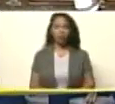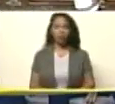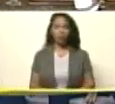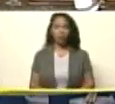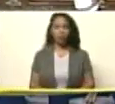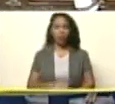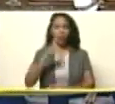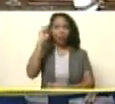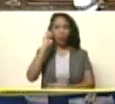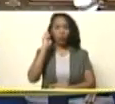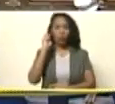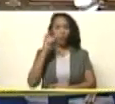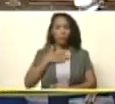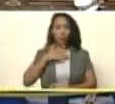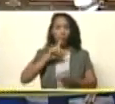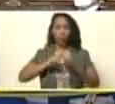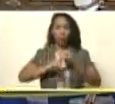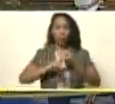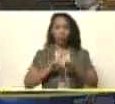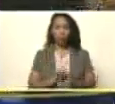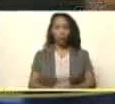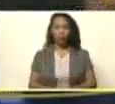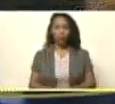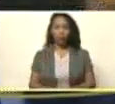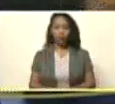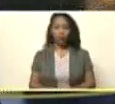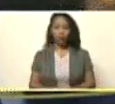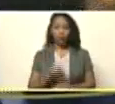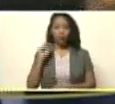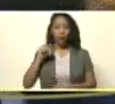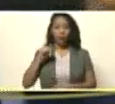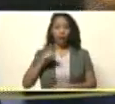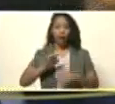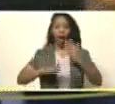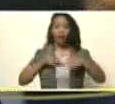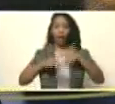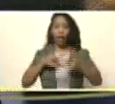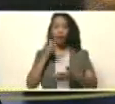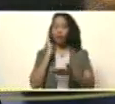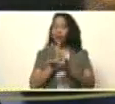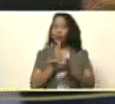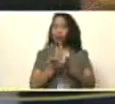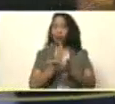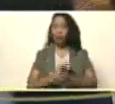diputada Cilia Flores. Este es un acto siempre